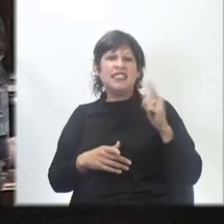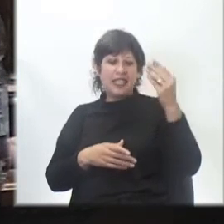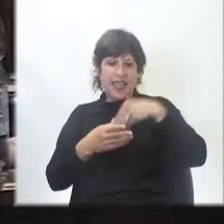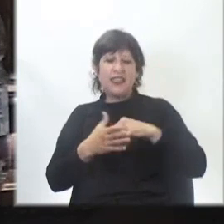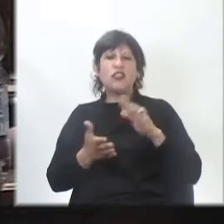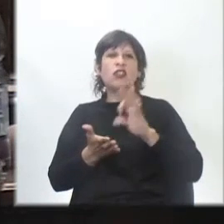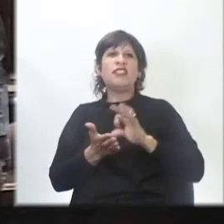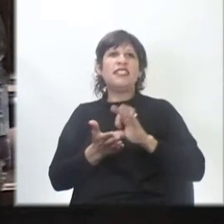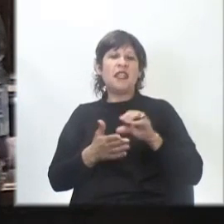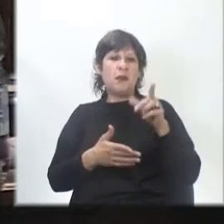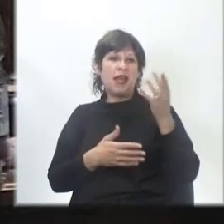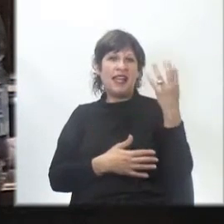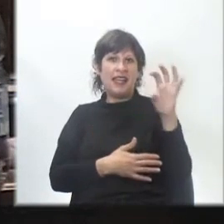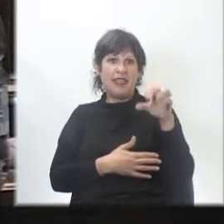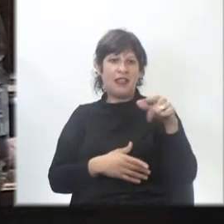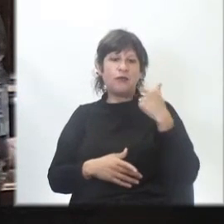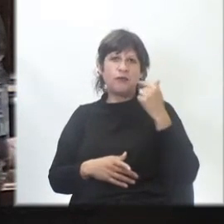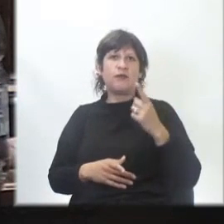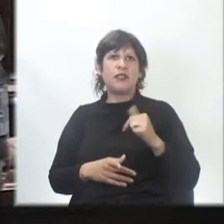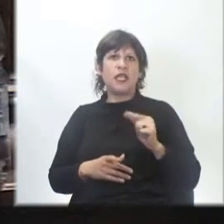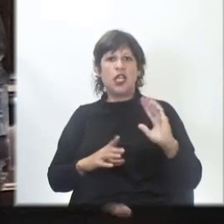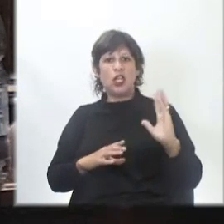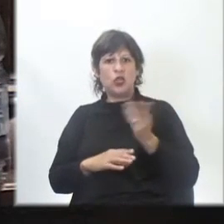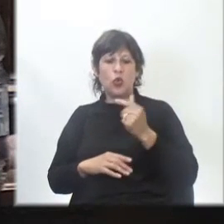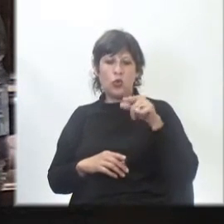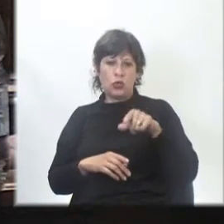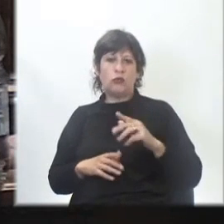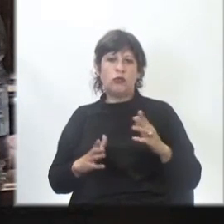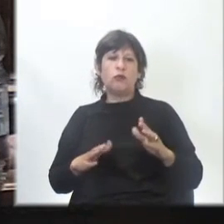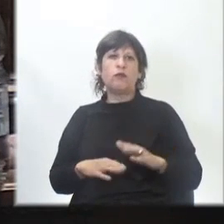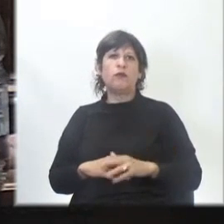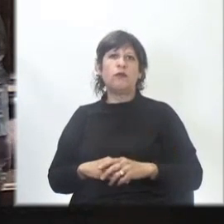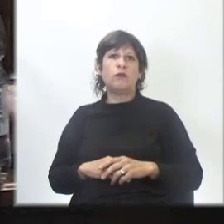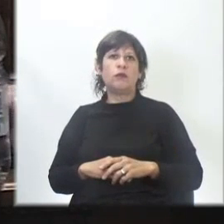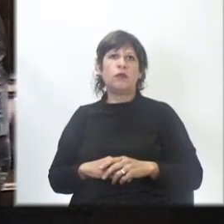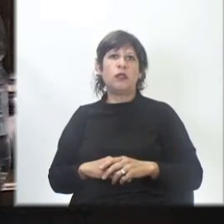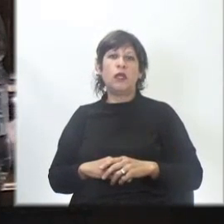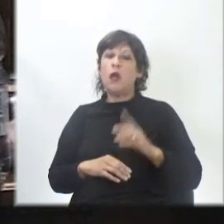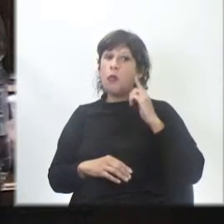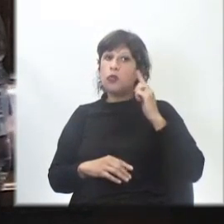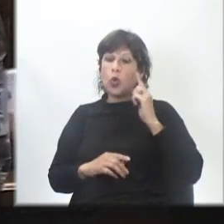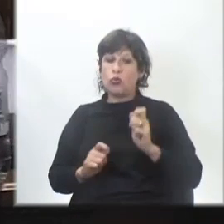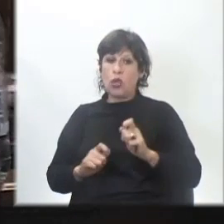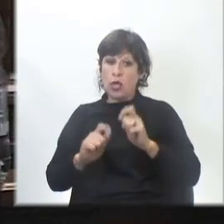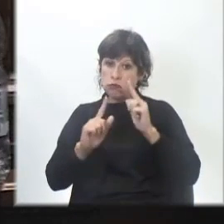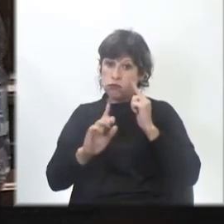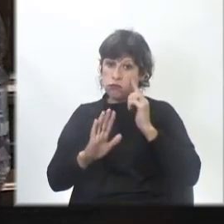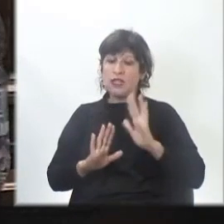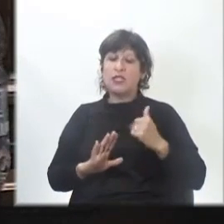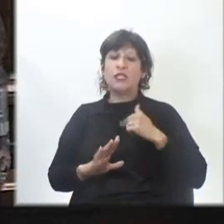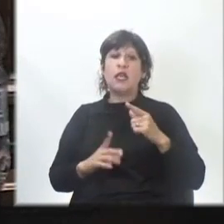sistema. Es todo por ahora, señor presidente. Escucharemos atentamente al ministro de Defensa Nacional. Muchas gracias.